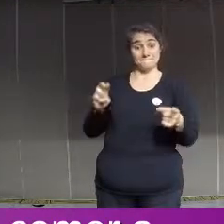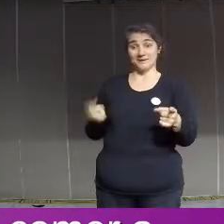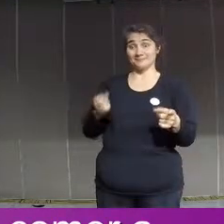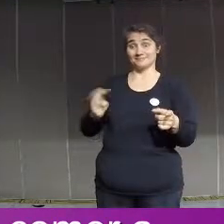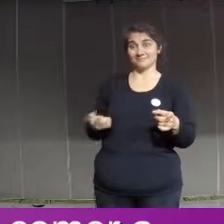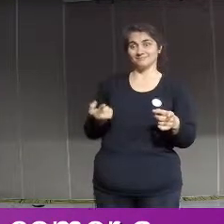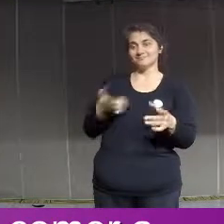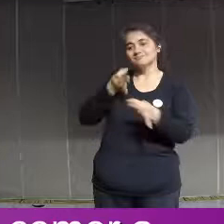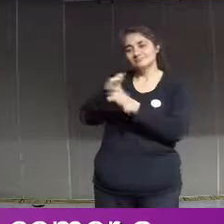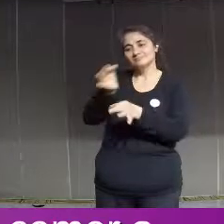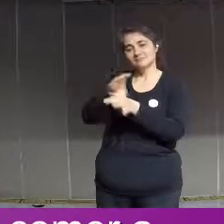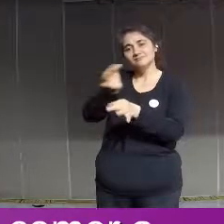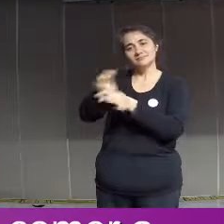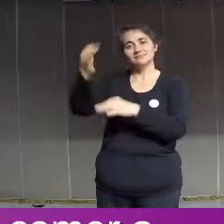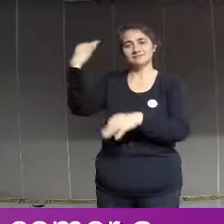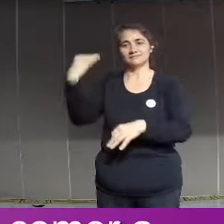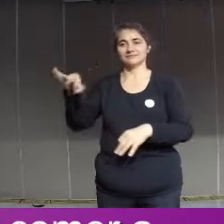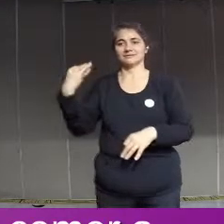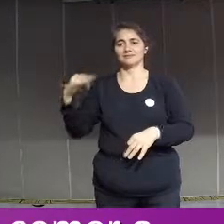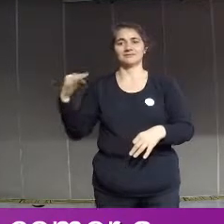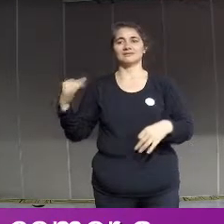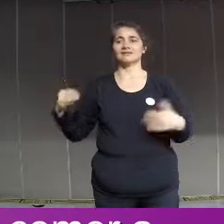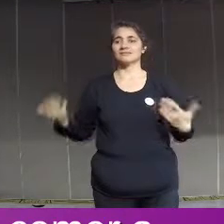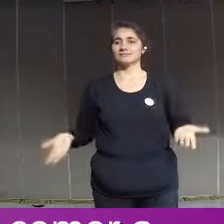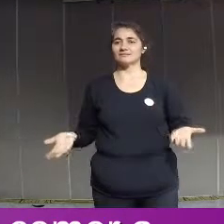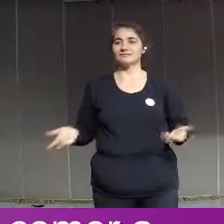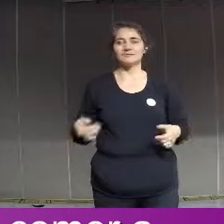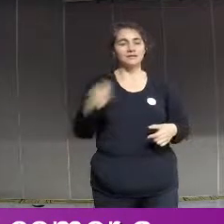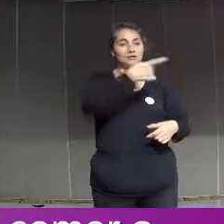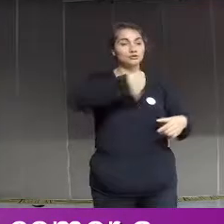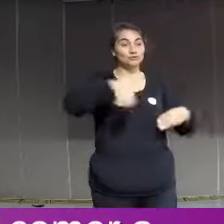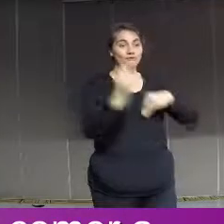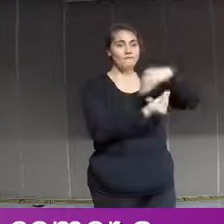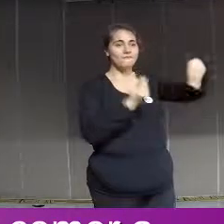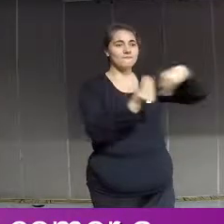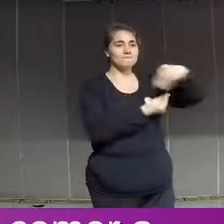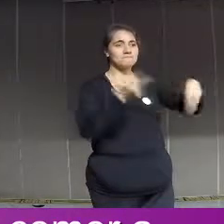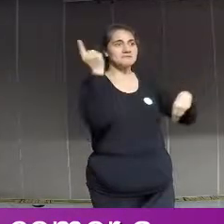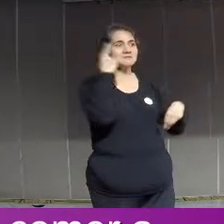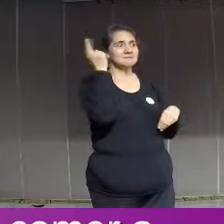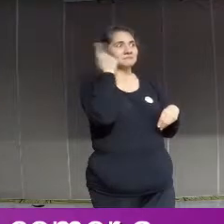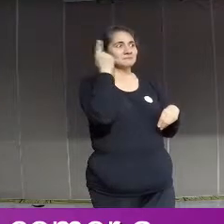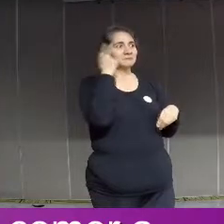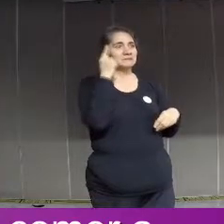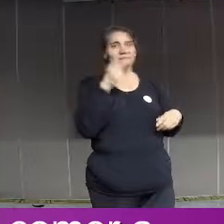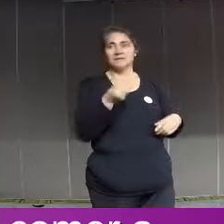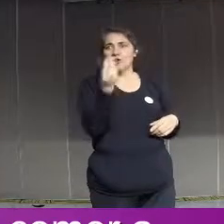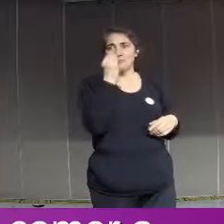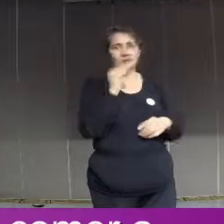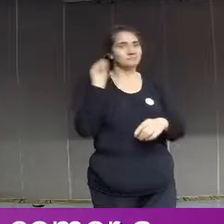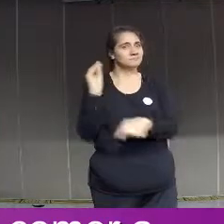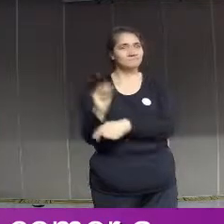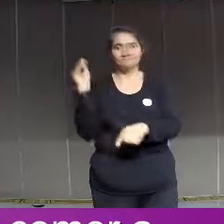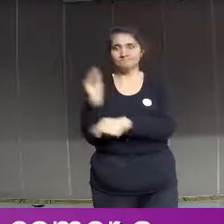alimentarse, porque uno a veces, los papás se quedan sujetos a la vía oral, la vía oral, la vía oral, y termina siendo